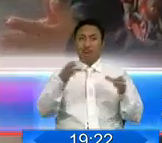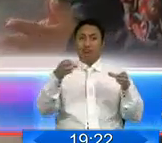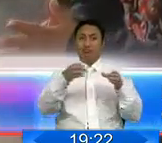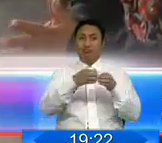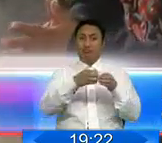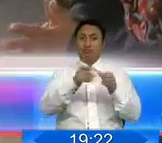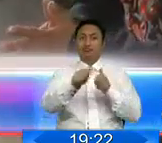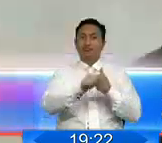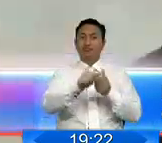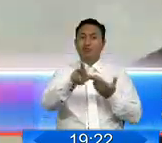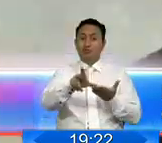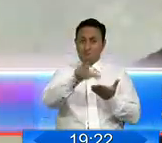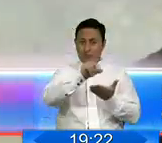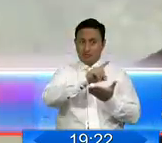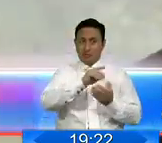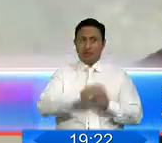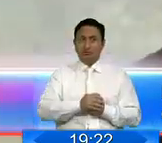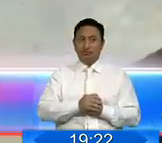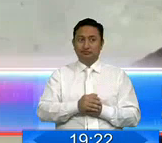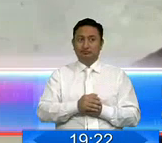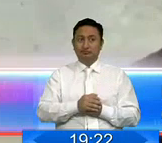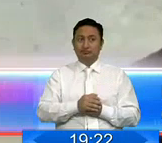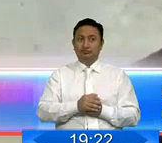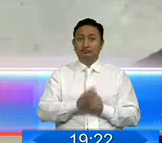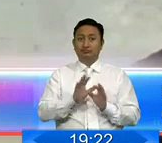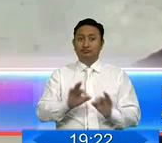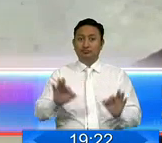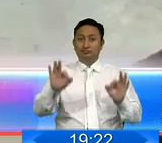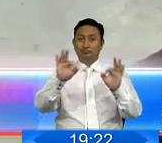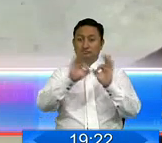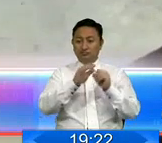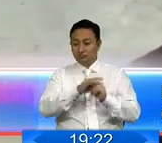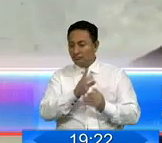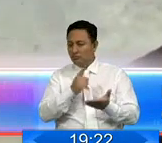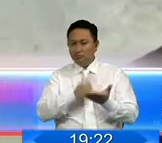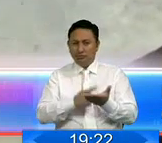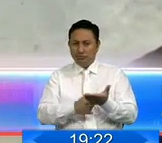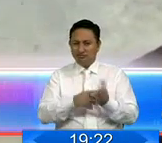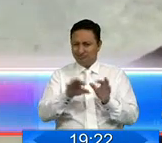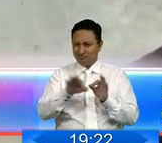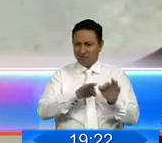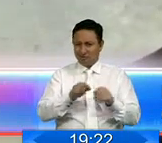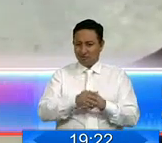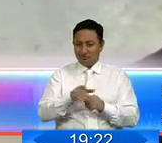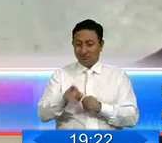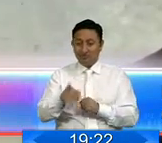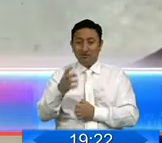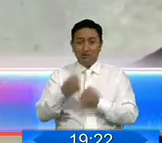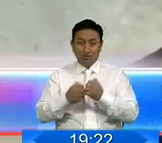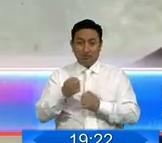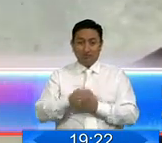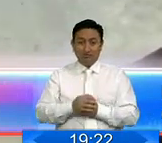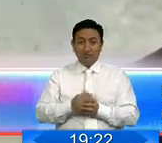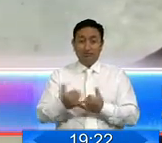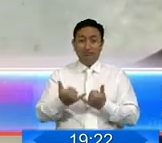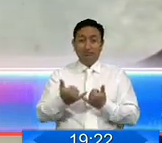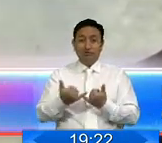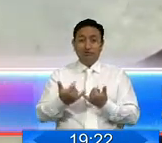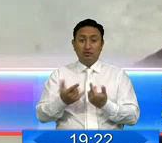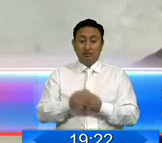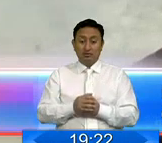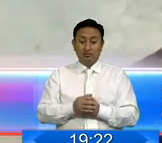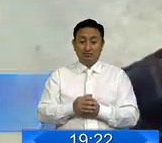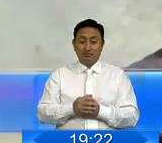Base cerca de Puyo. Es importante debatir, aclarar esta situación que está haciendo